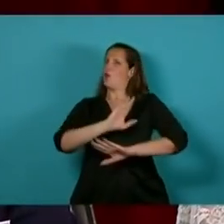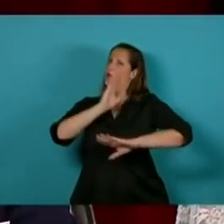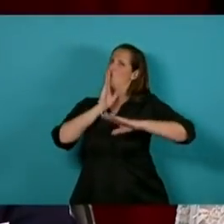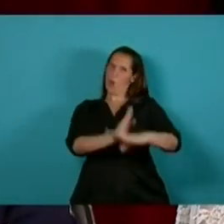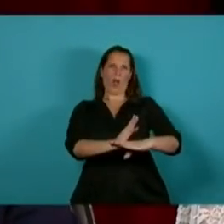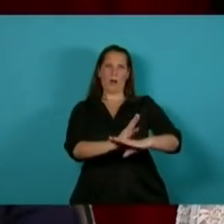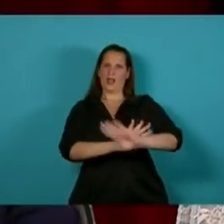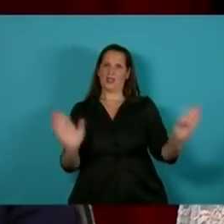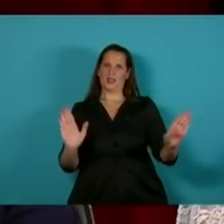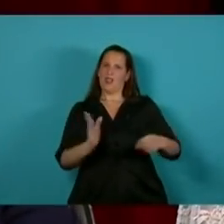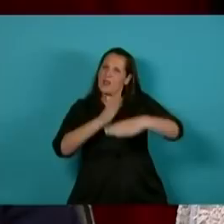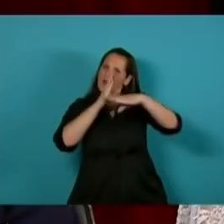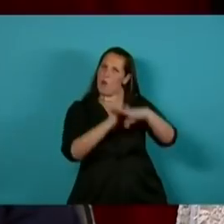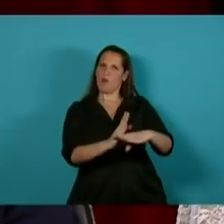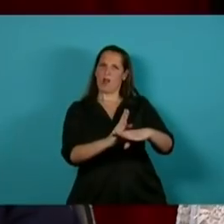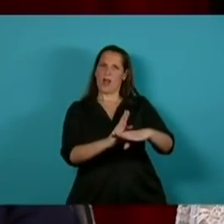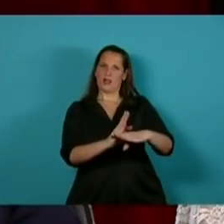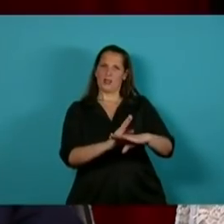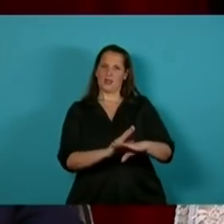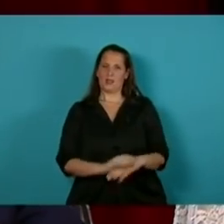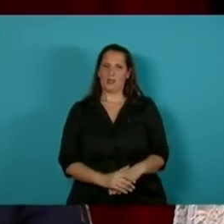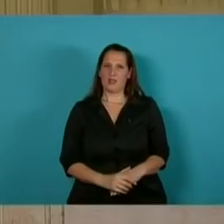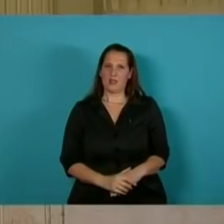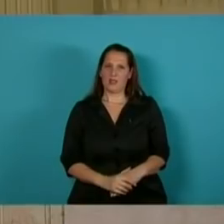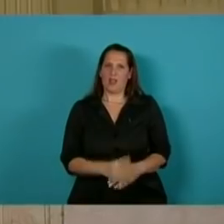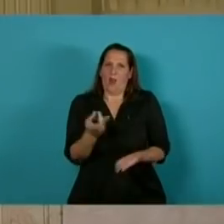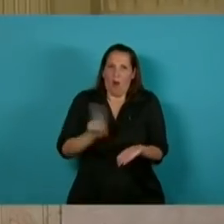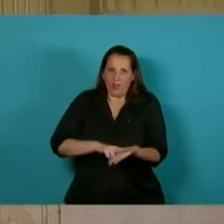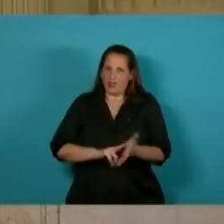más. Nunca más.